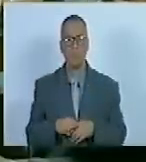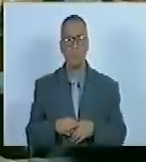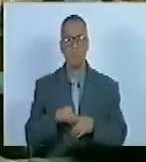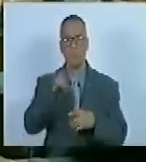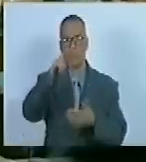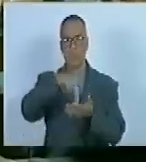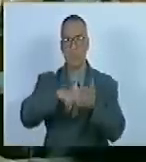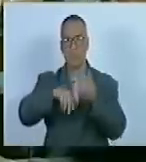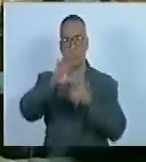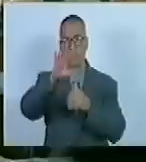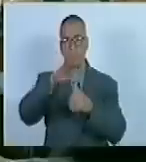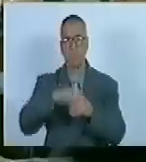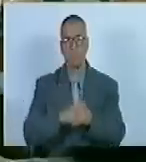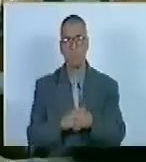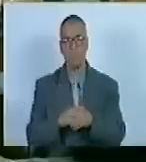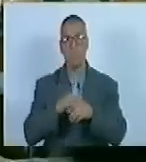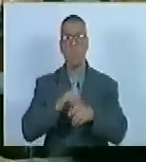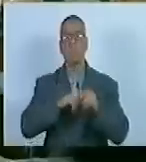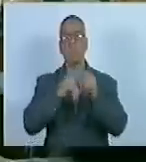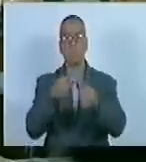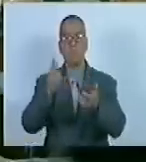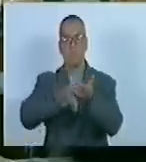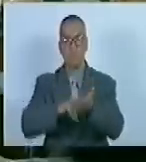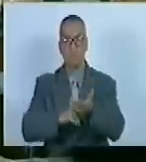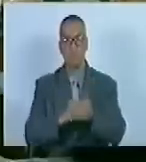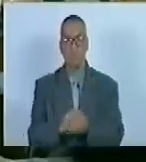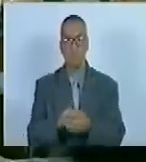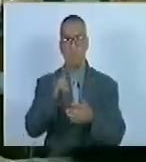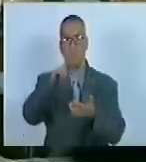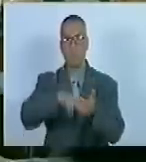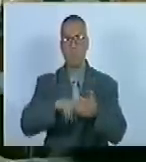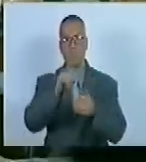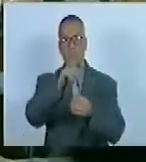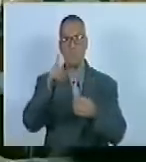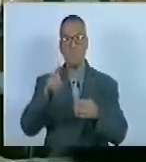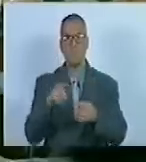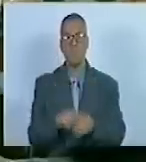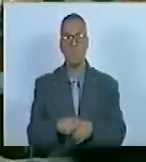año 2005, y fue reelecto en el año 2011